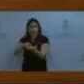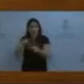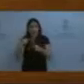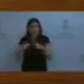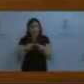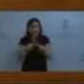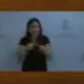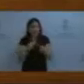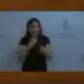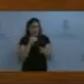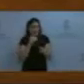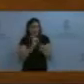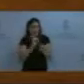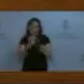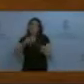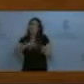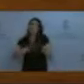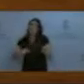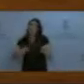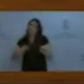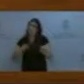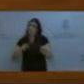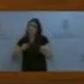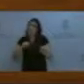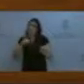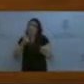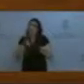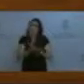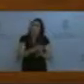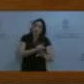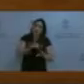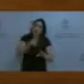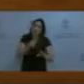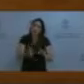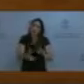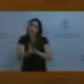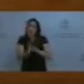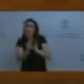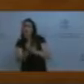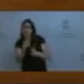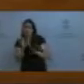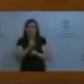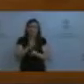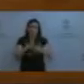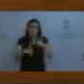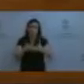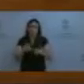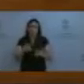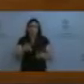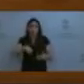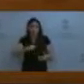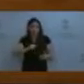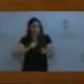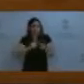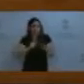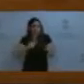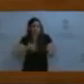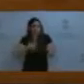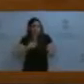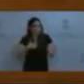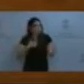poco antes. Luego es verdad que volvieron a establecerlo y luego es verdad que volvieron a salir. Claro, esto nos indignaba a los